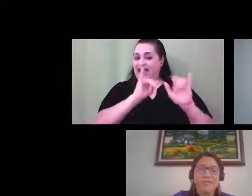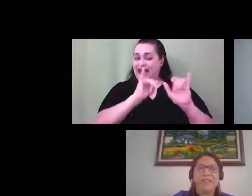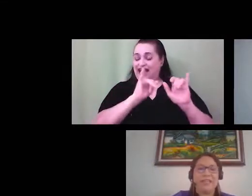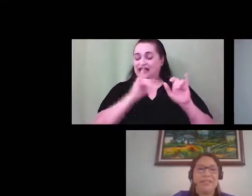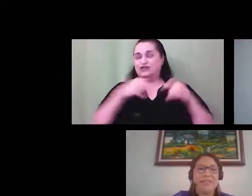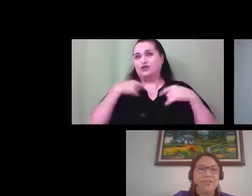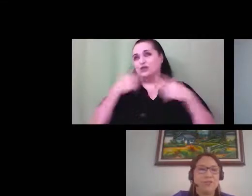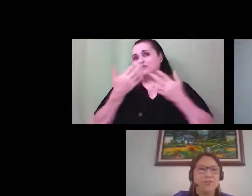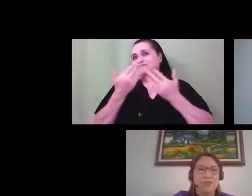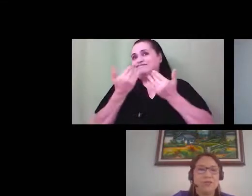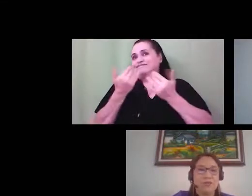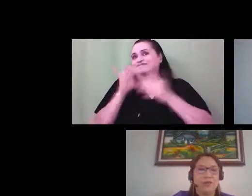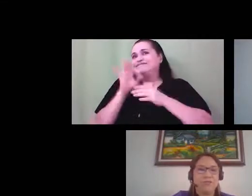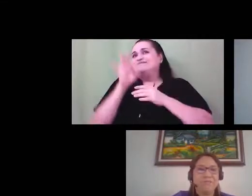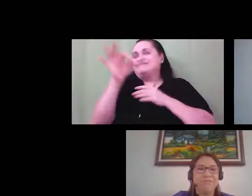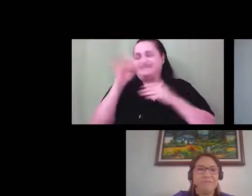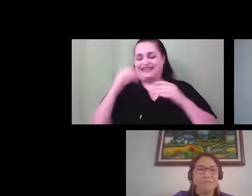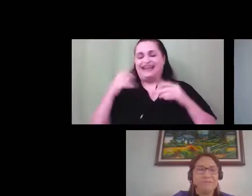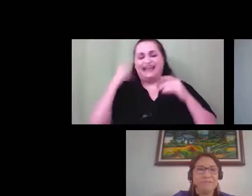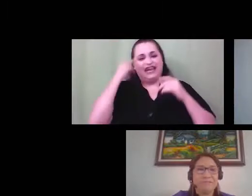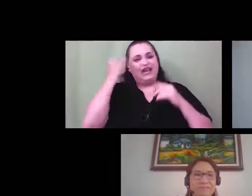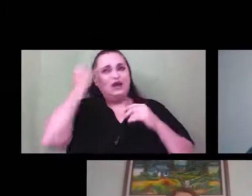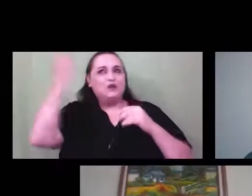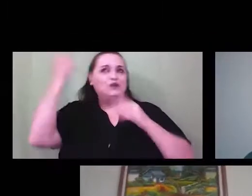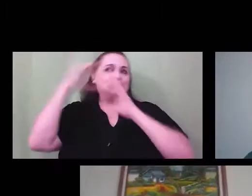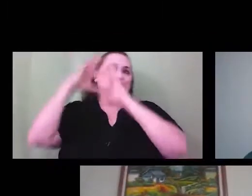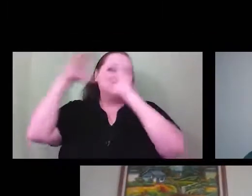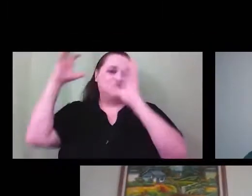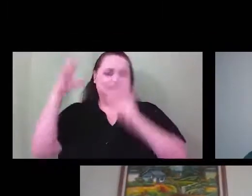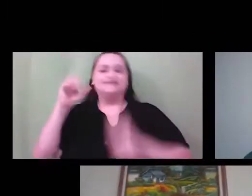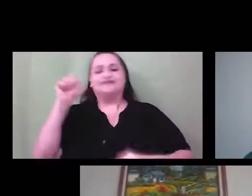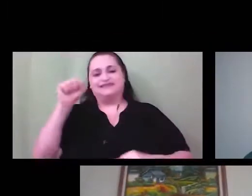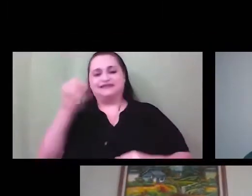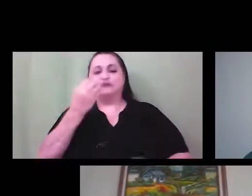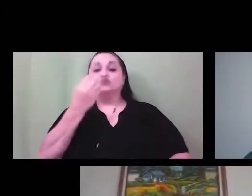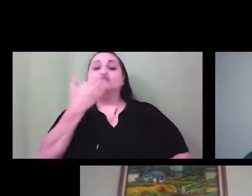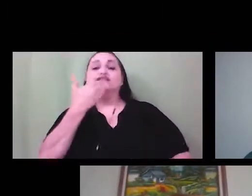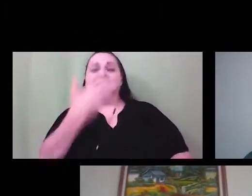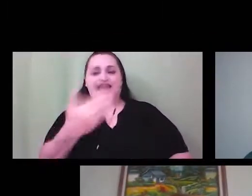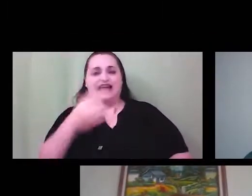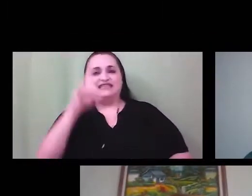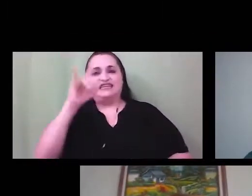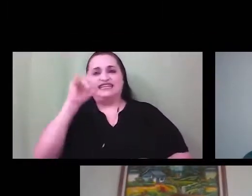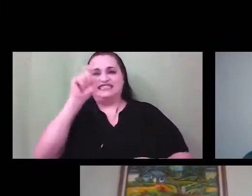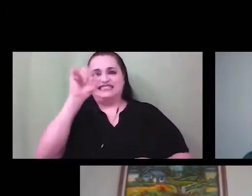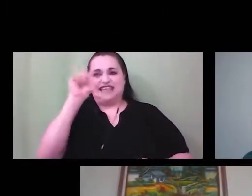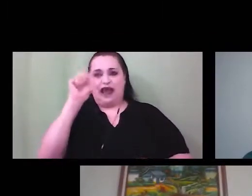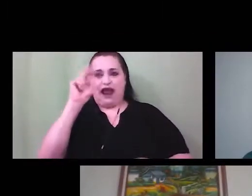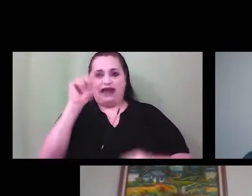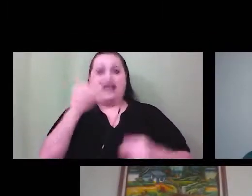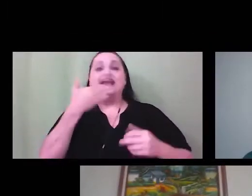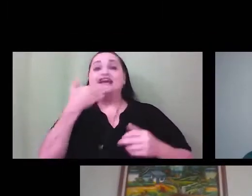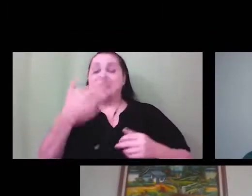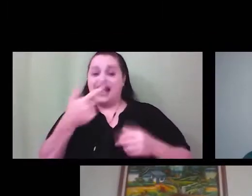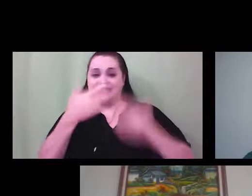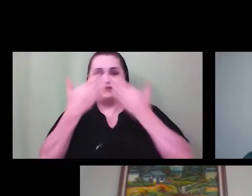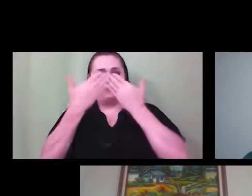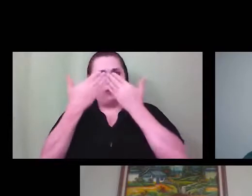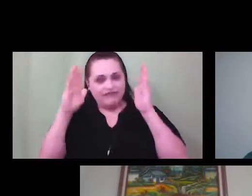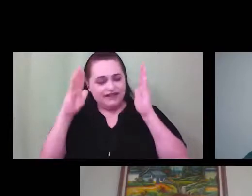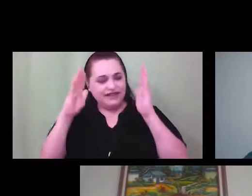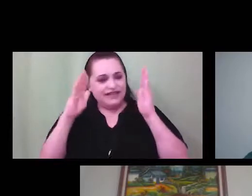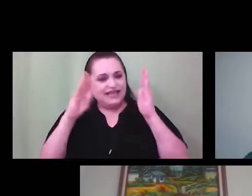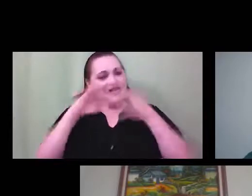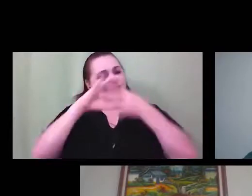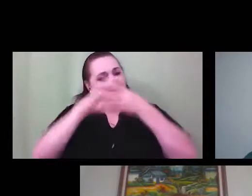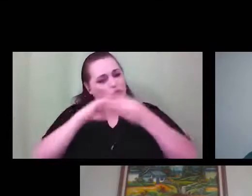muchas expectativas y con mucha ilusión. Muchísimas gracias, Dixiana. Gracias por abrir y por todo